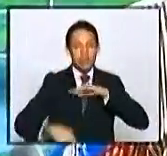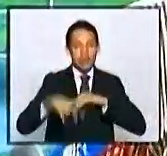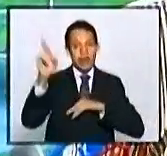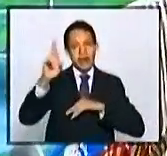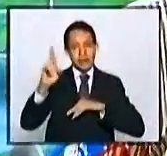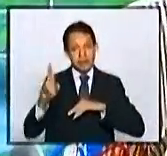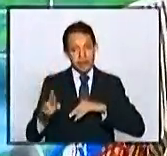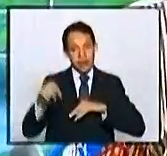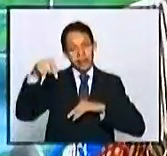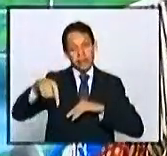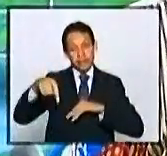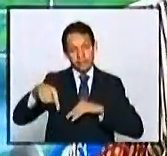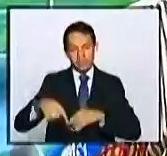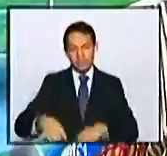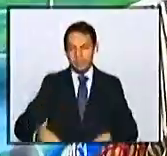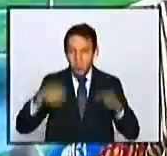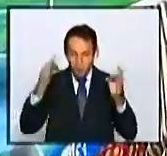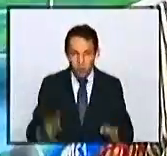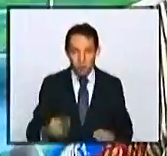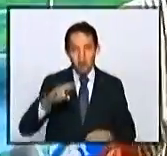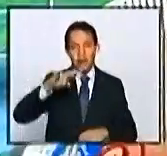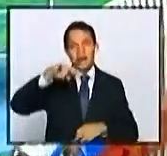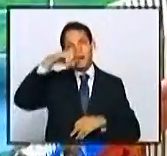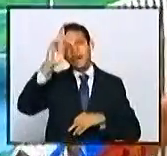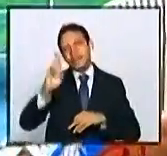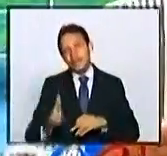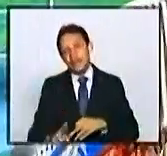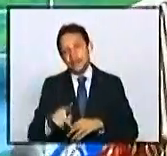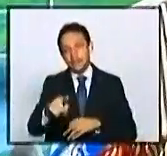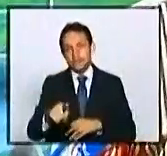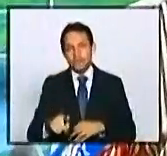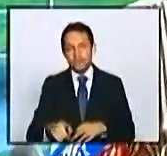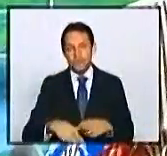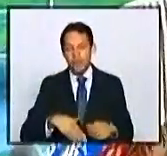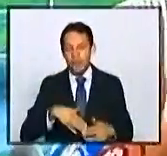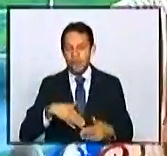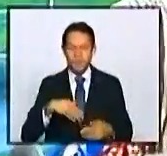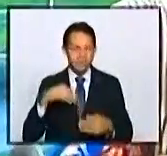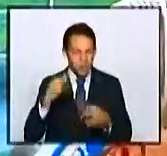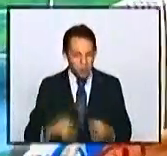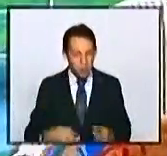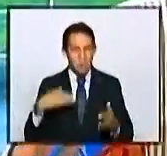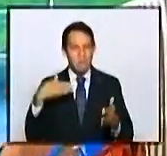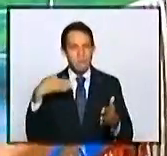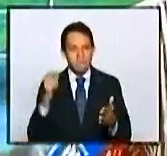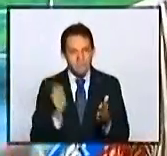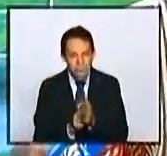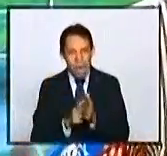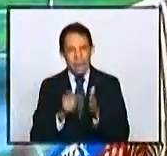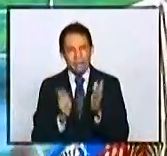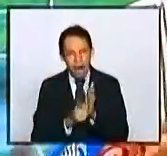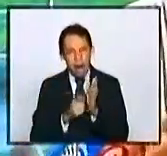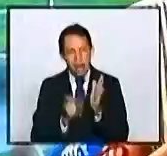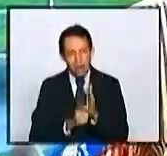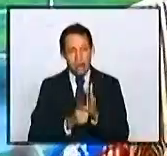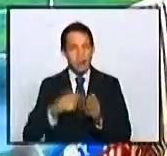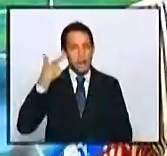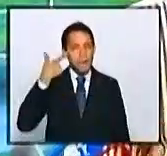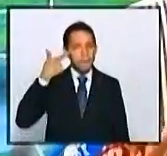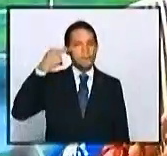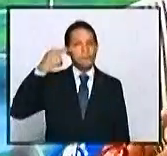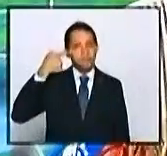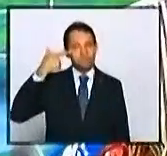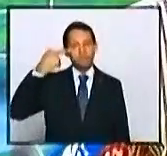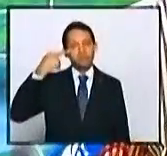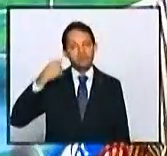nuestro departamento, desafortunadamente en términos de salud mental, está recayendo. Venimos aumentando las tasas de suicidio y desafortunadamente